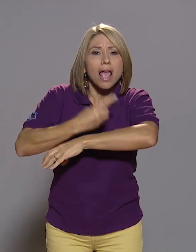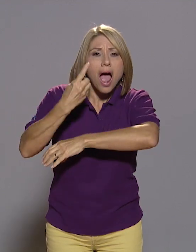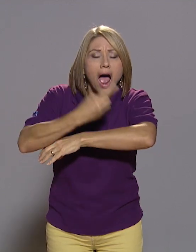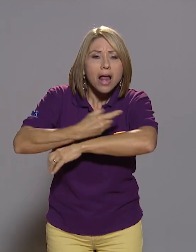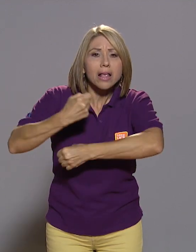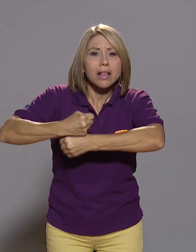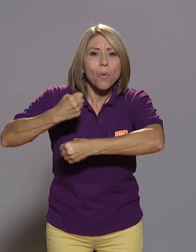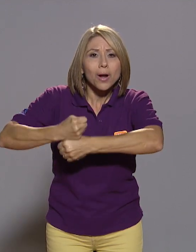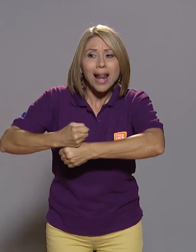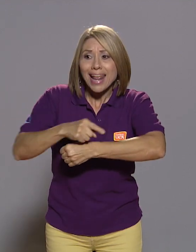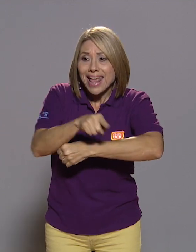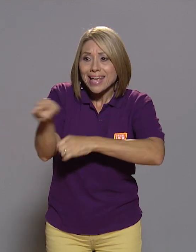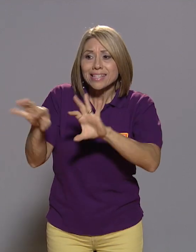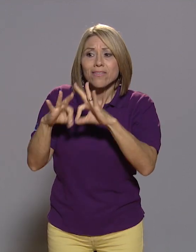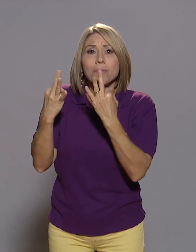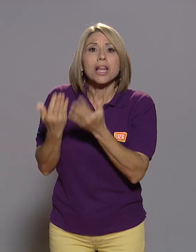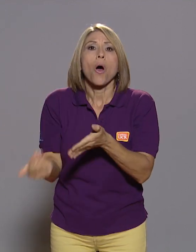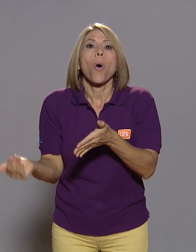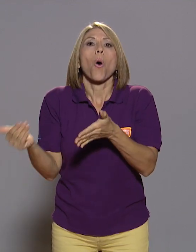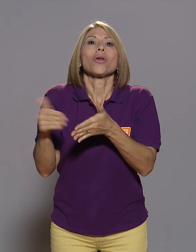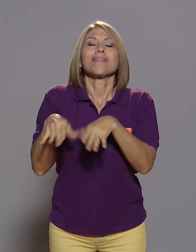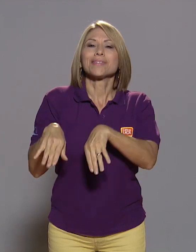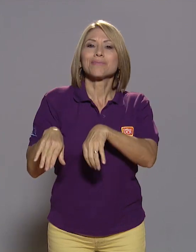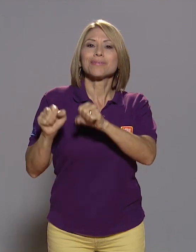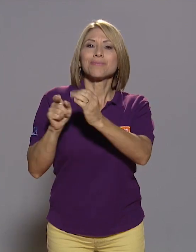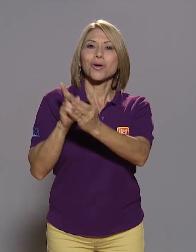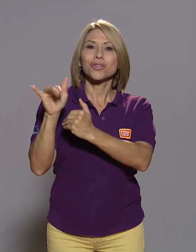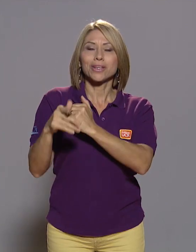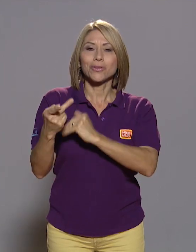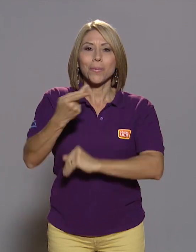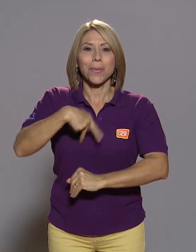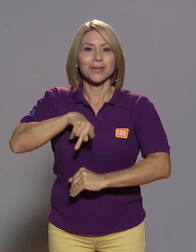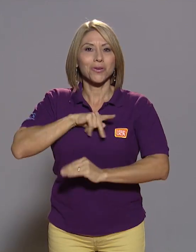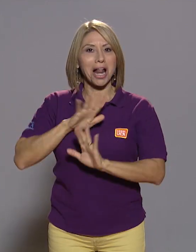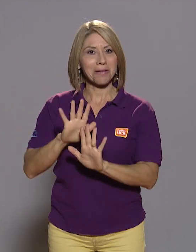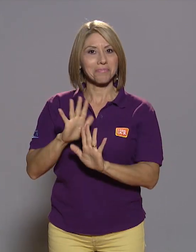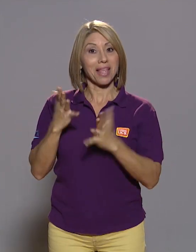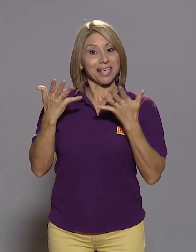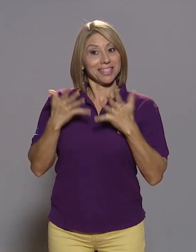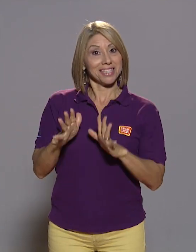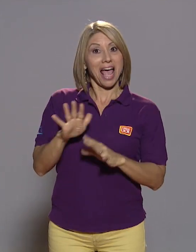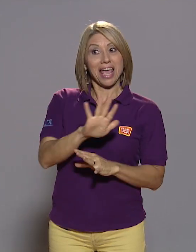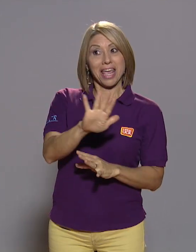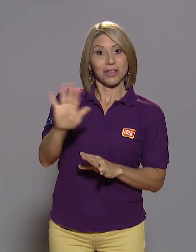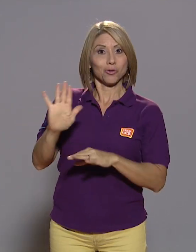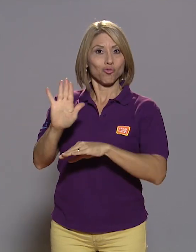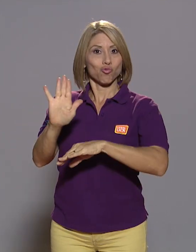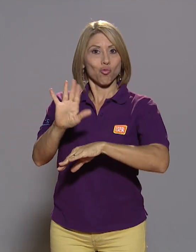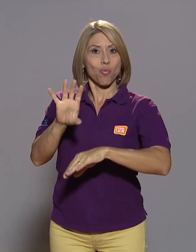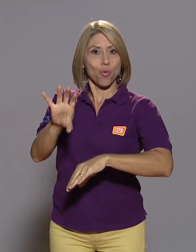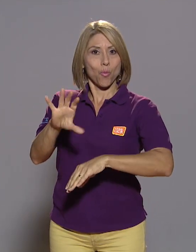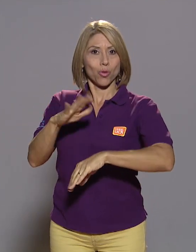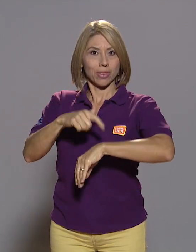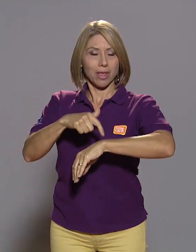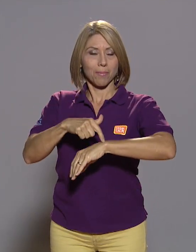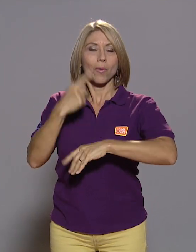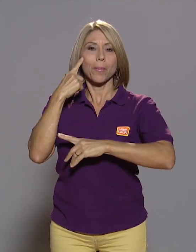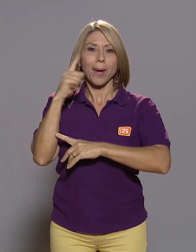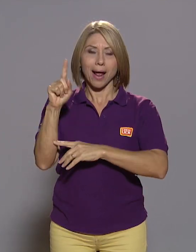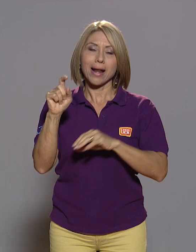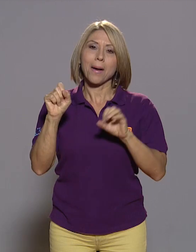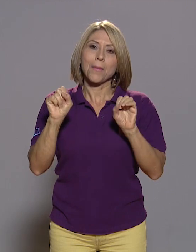familiar, puedan otra vez retomar su proyecto personal, ¿verdad? Y ahora van a tener un tiempo para sí solas o para sí solos, ¿verdad?,